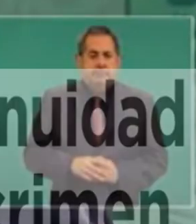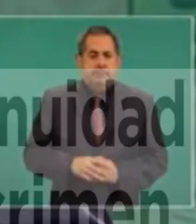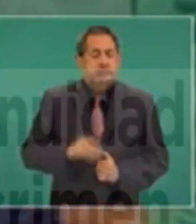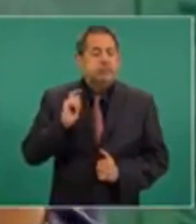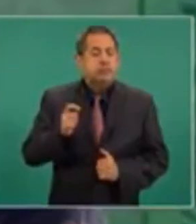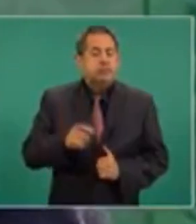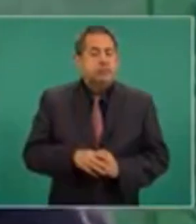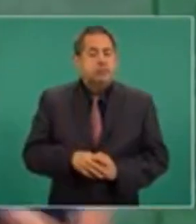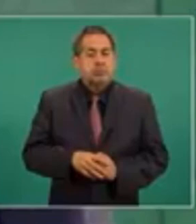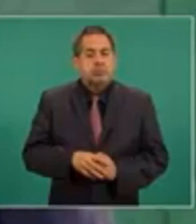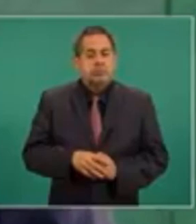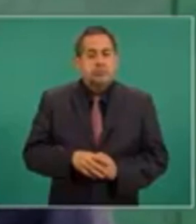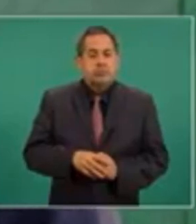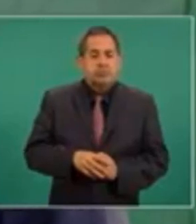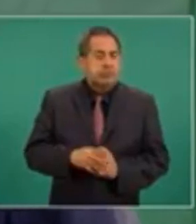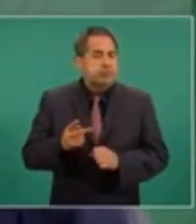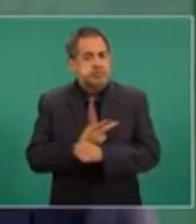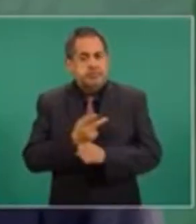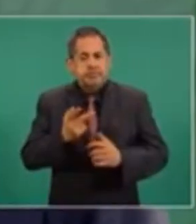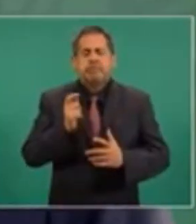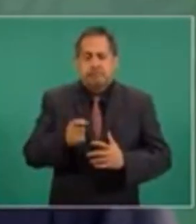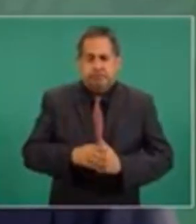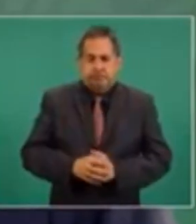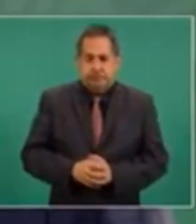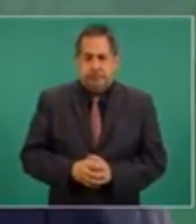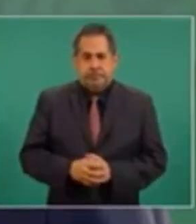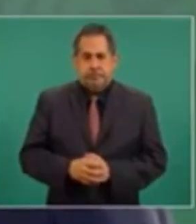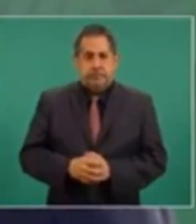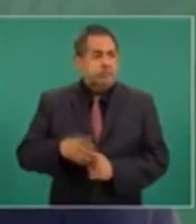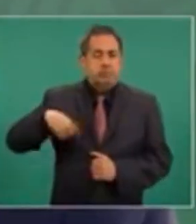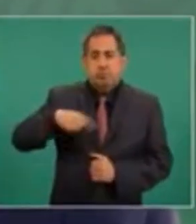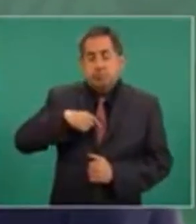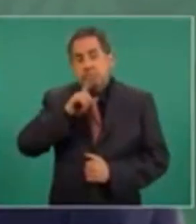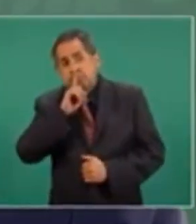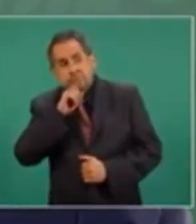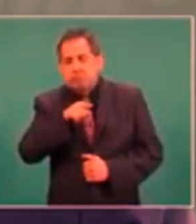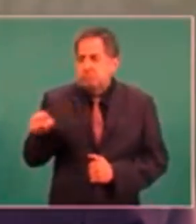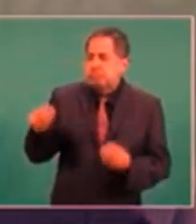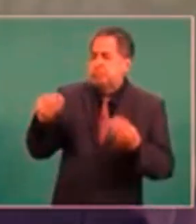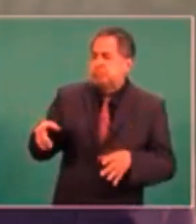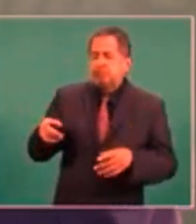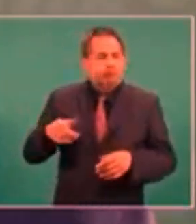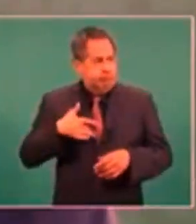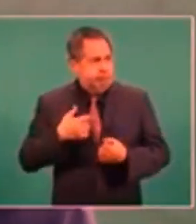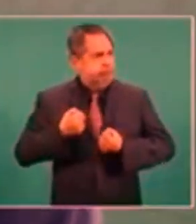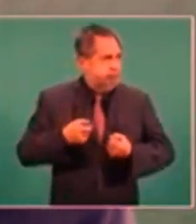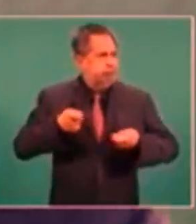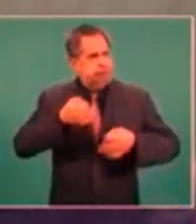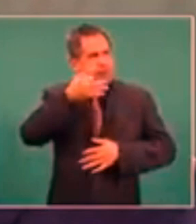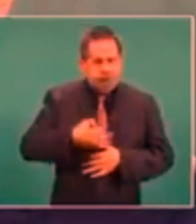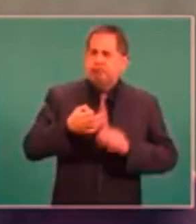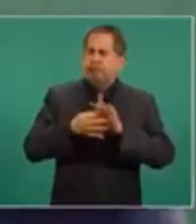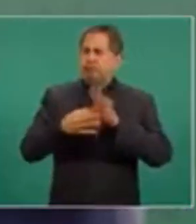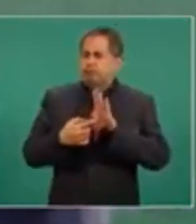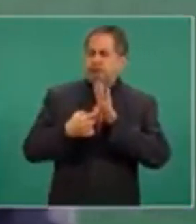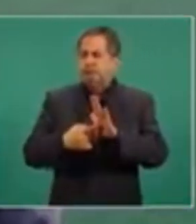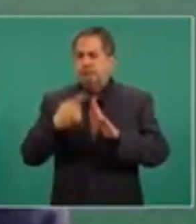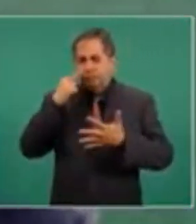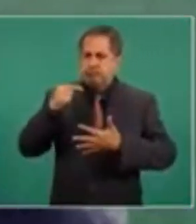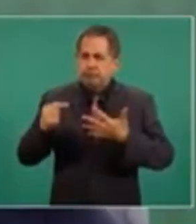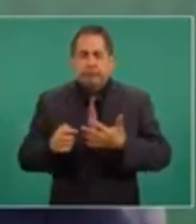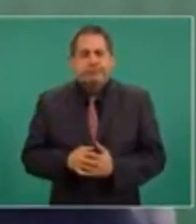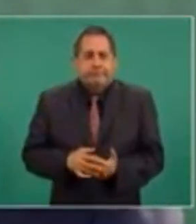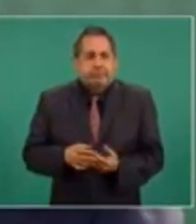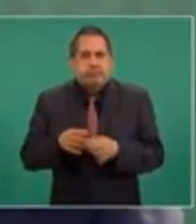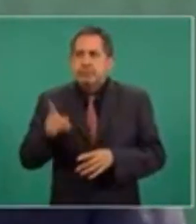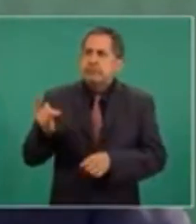¿Qué sucede? Pues perdemos autoridad y lo que estimamos más importante, la autoridad moral.